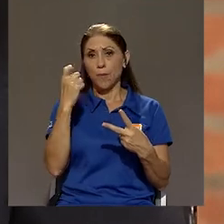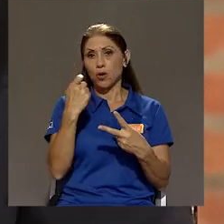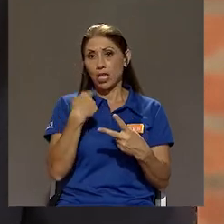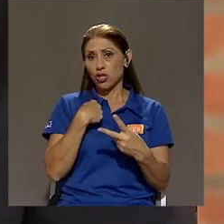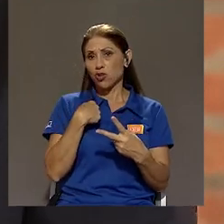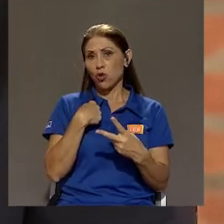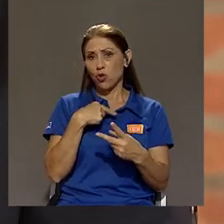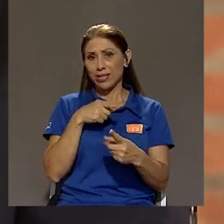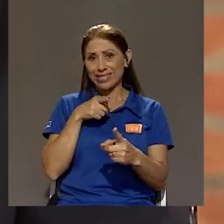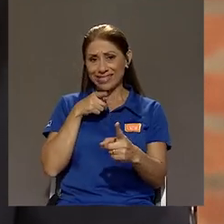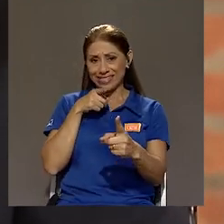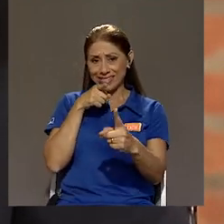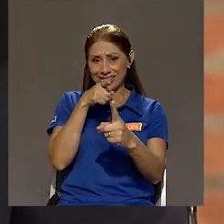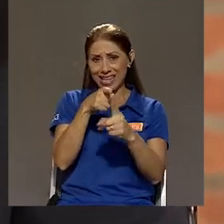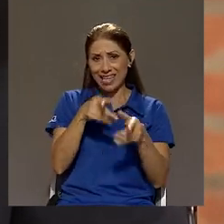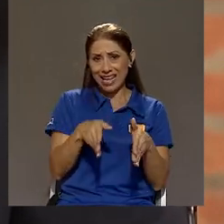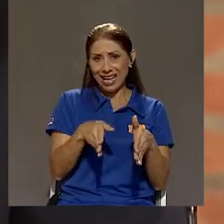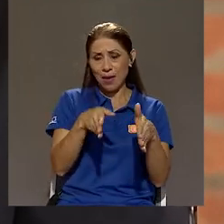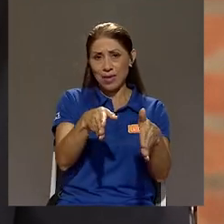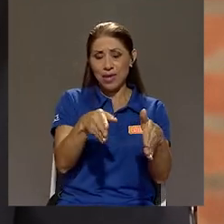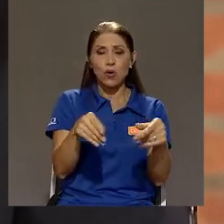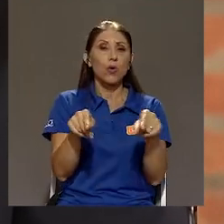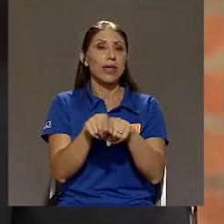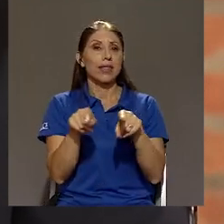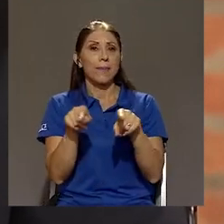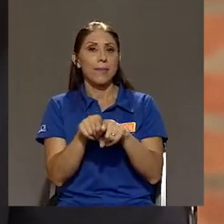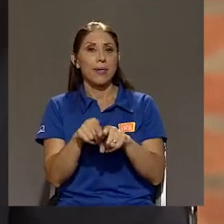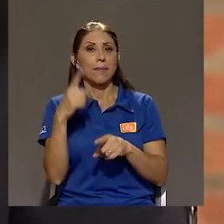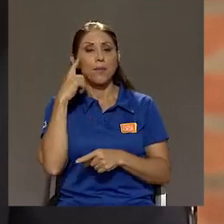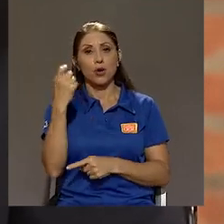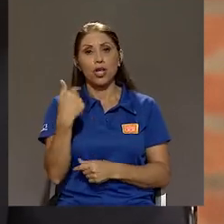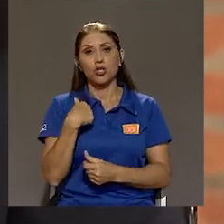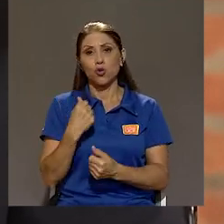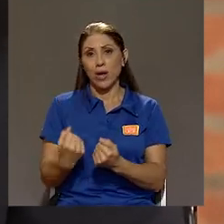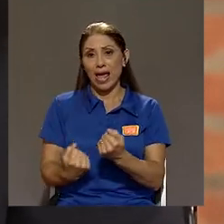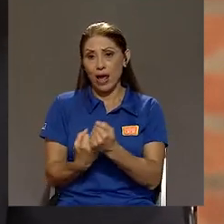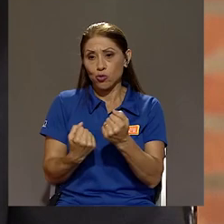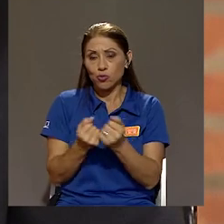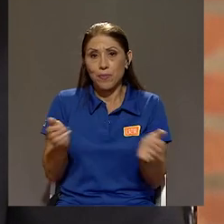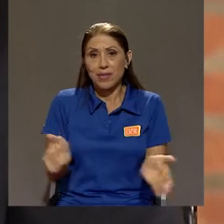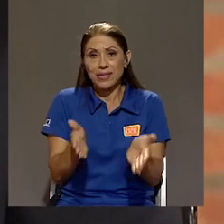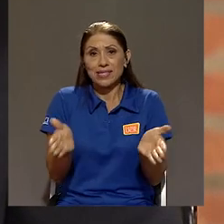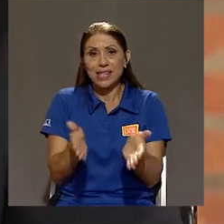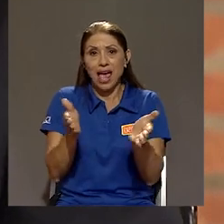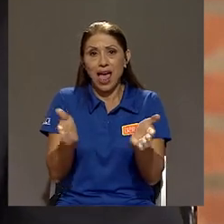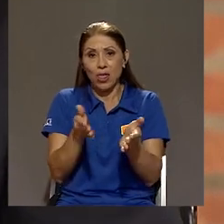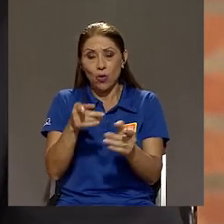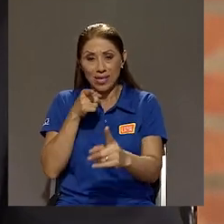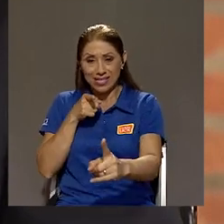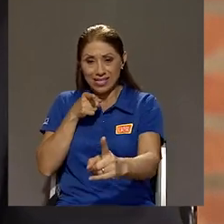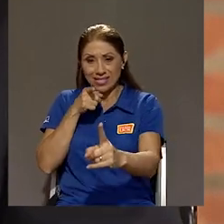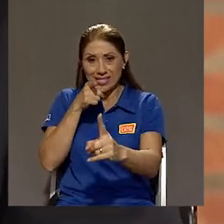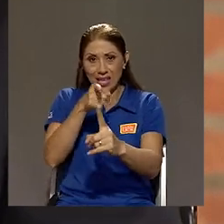tanto porque seguí el camino como porque incluso he auspiciado ese seguimiento del camino, es un